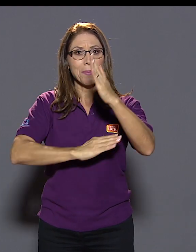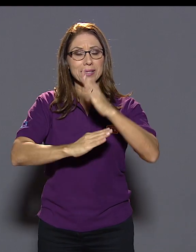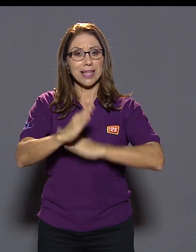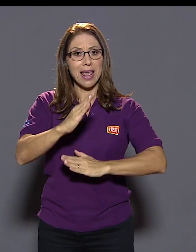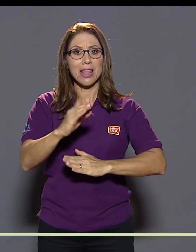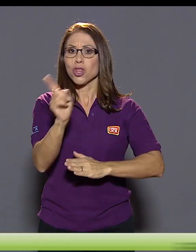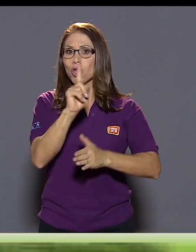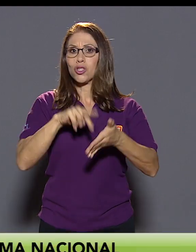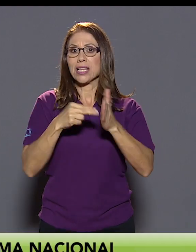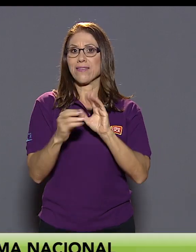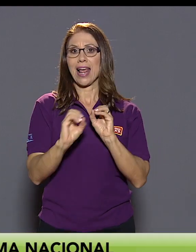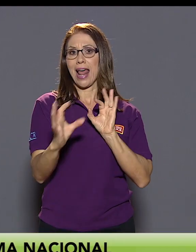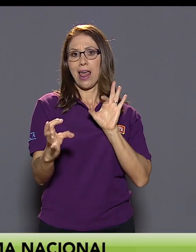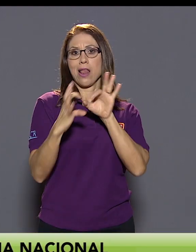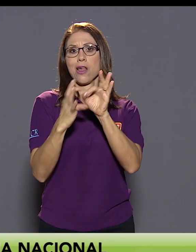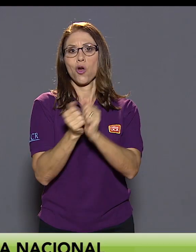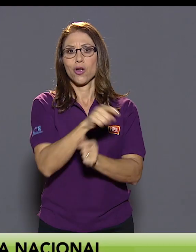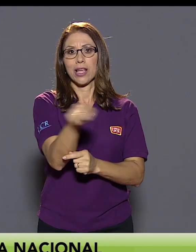con ellos.